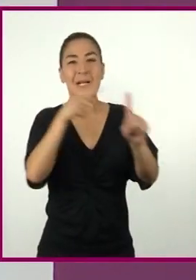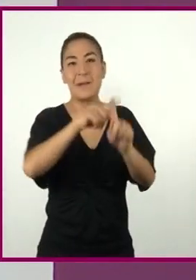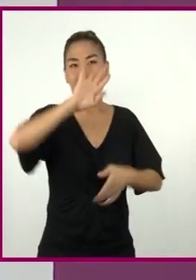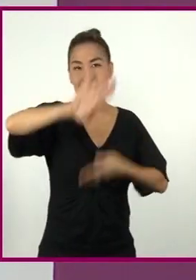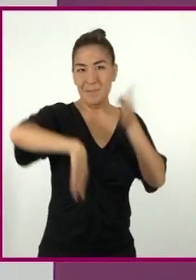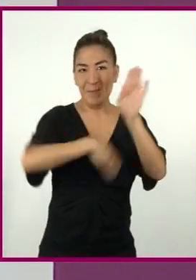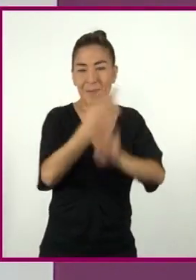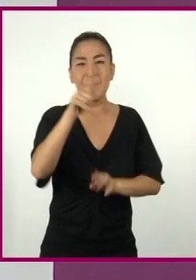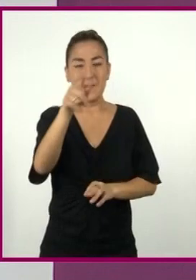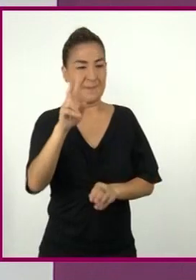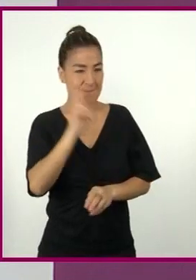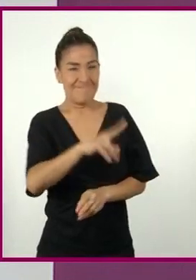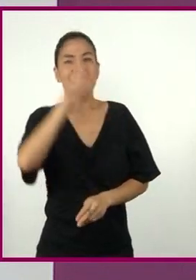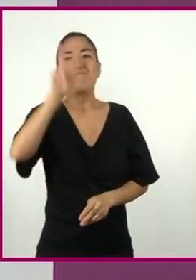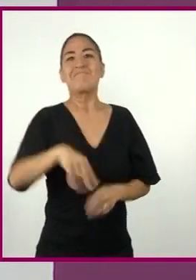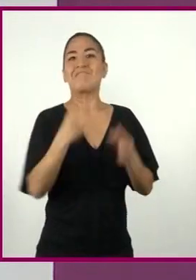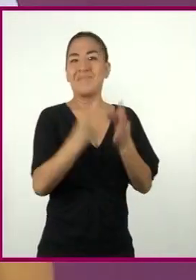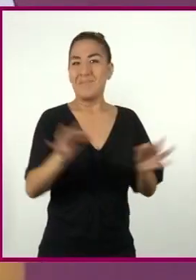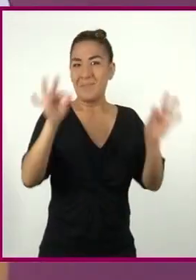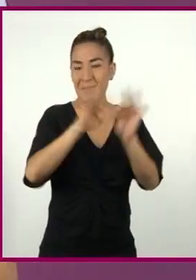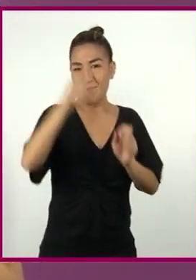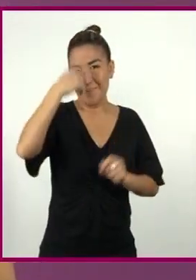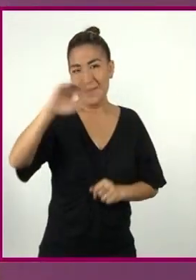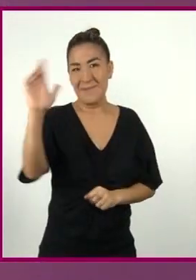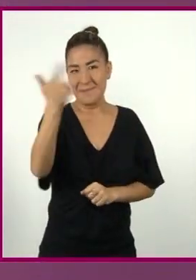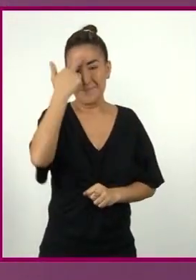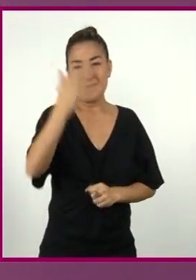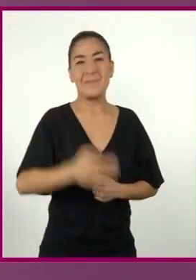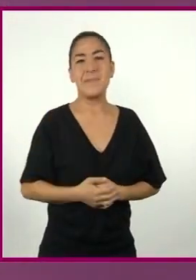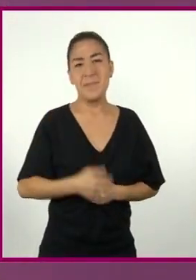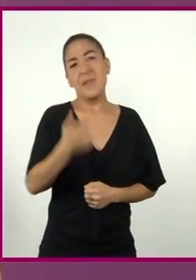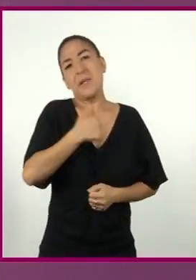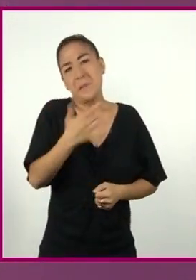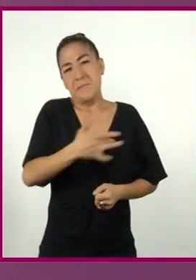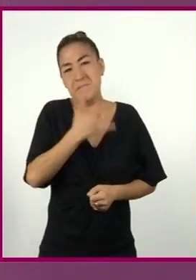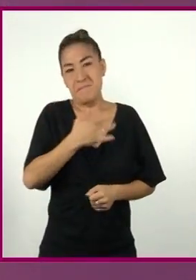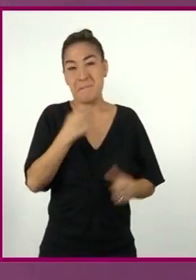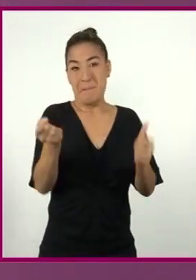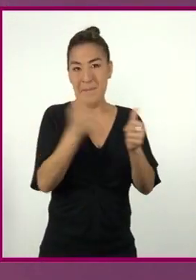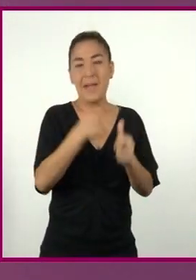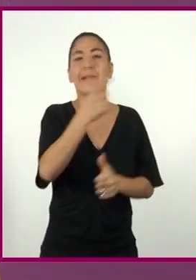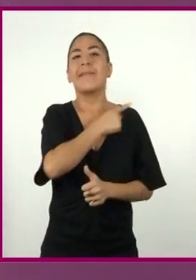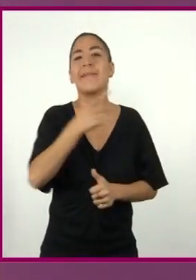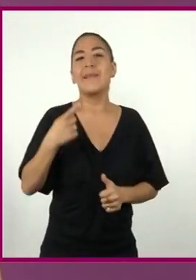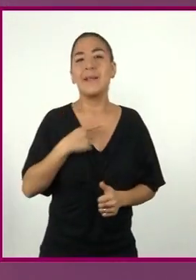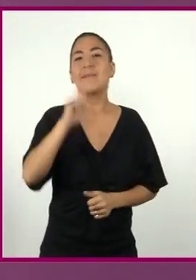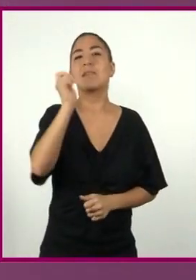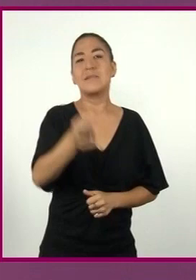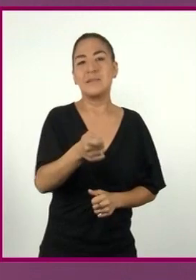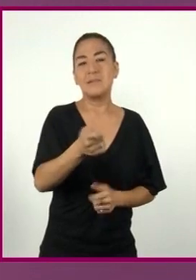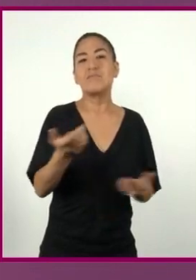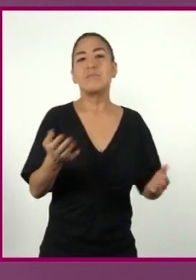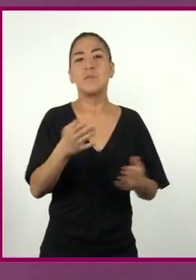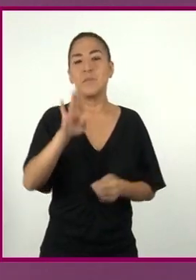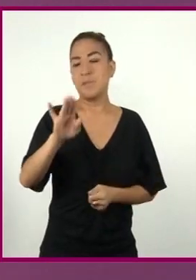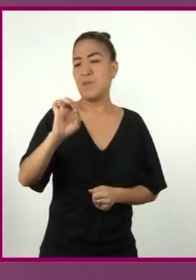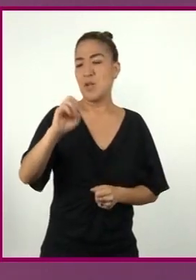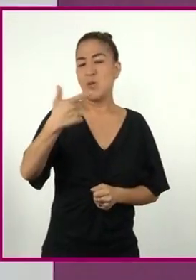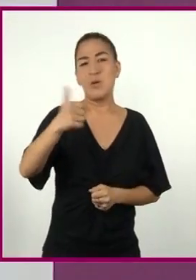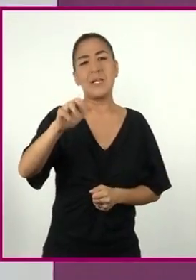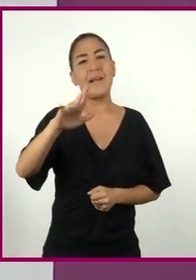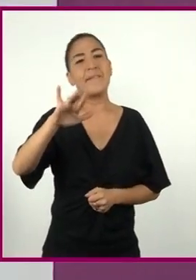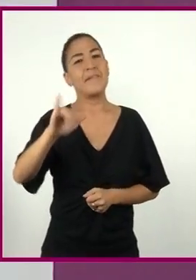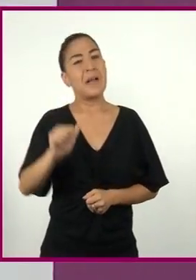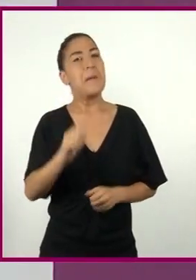mundo sea importante de recordar. Considero que primero debemos recordar lo que es una biografía,